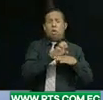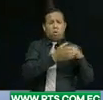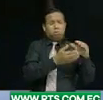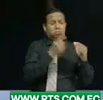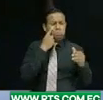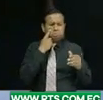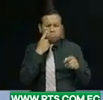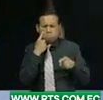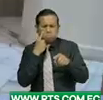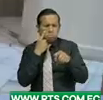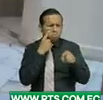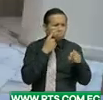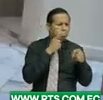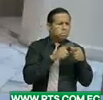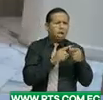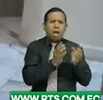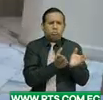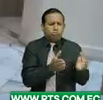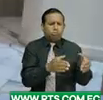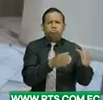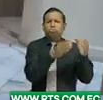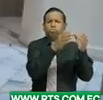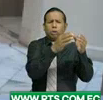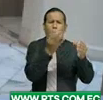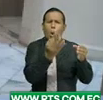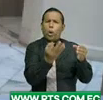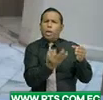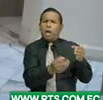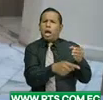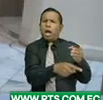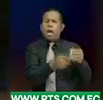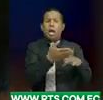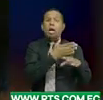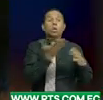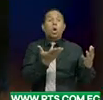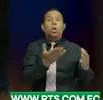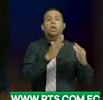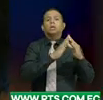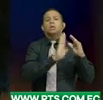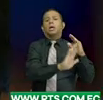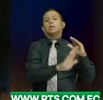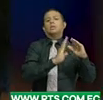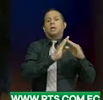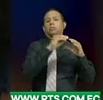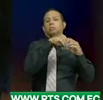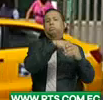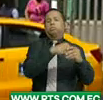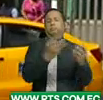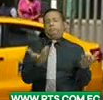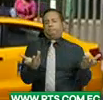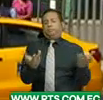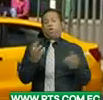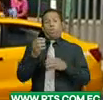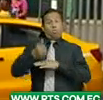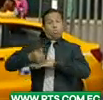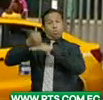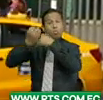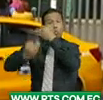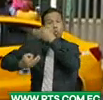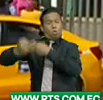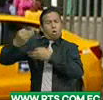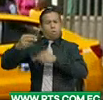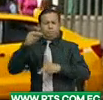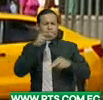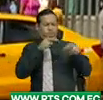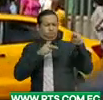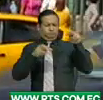que hacen referencia a las vasijas originales encontradas en el domicilio del exmandatario Abdalá Bucaram, el juez de garantías penales analizó